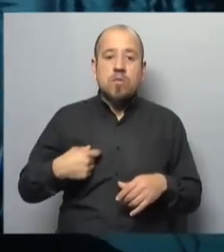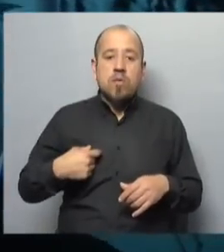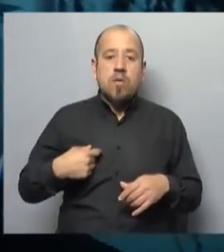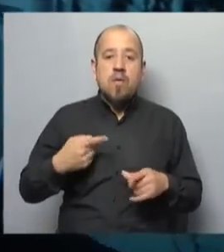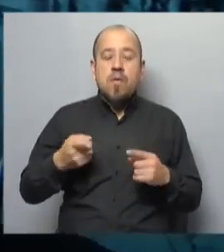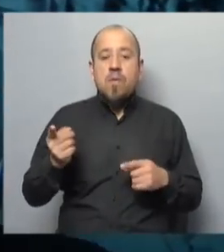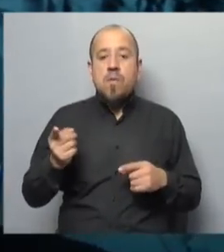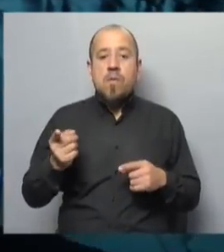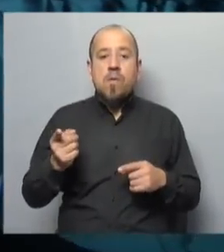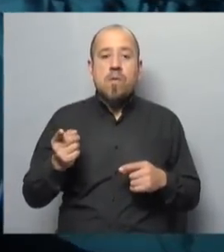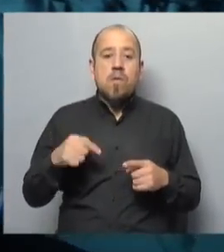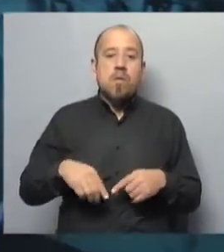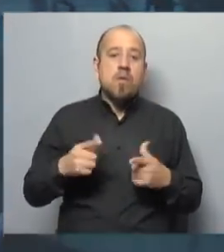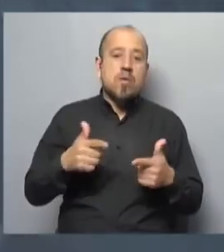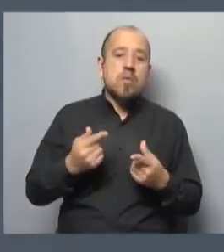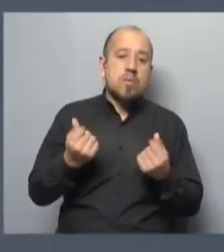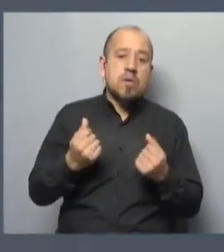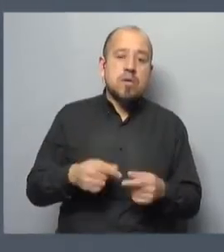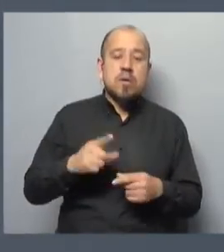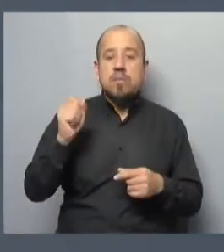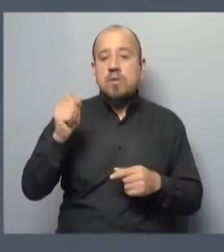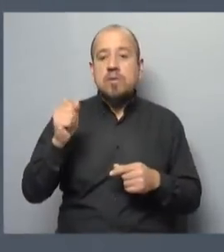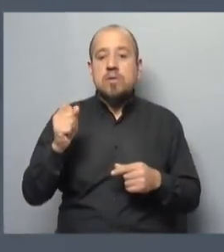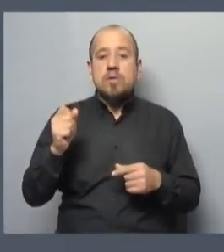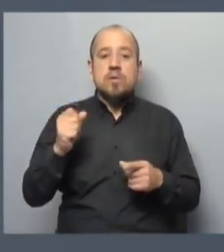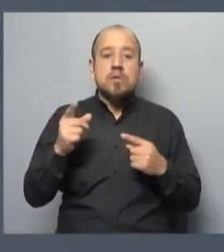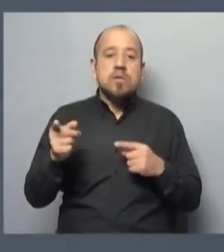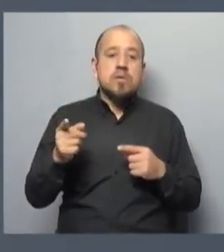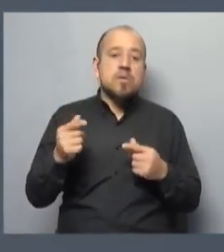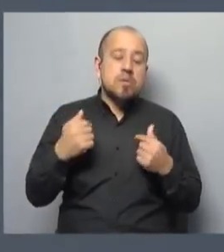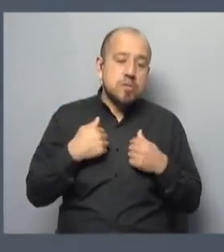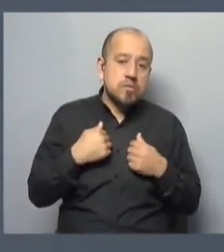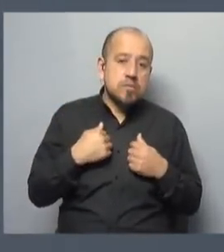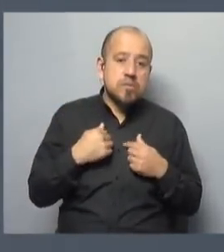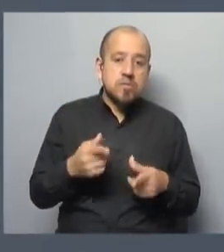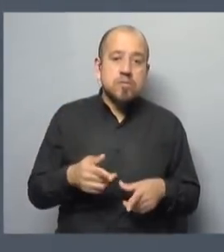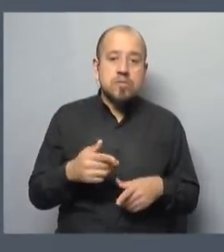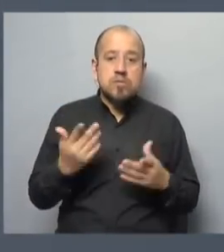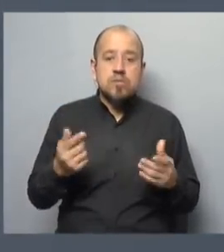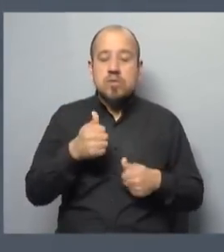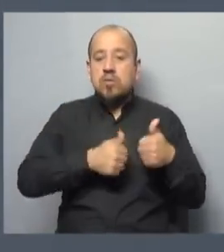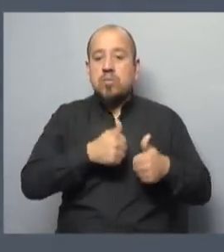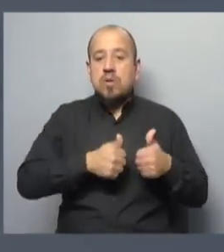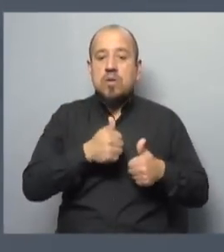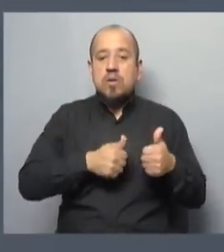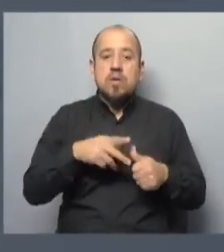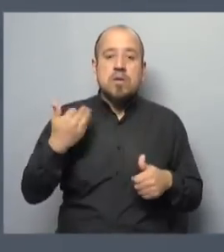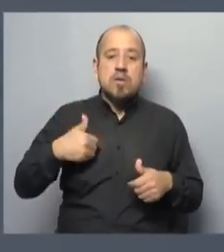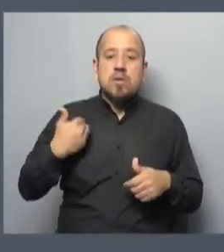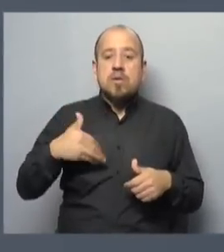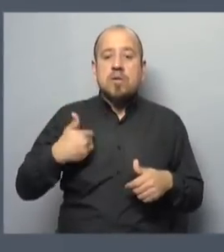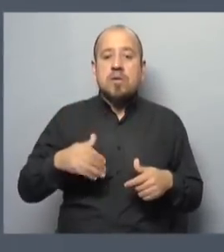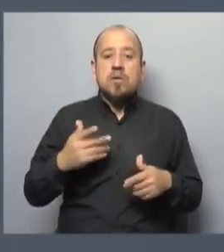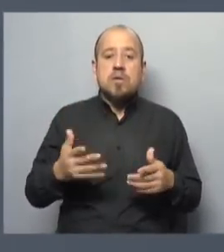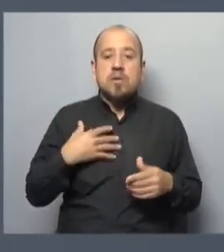que resulta que no hay dinero que el peso que esto que el otro en un para mi gusto de las ligas más competitivas a mí la que